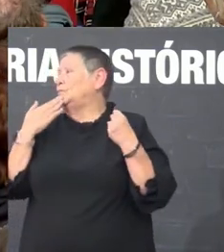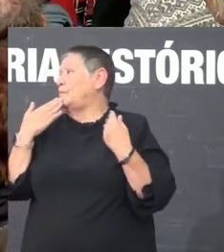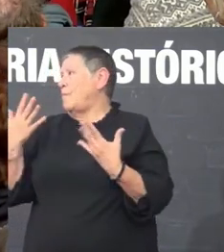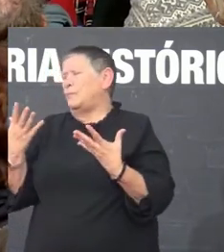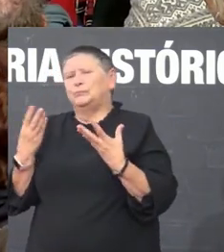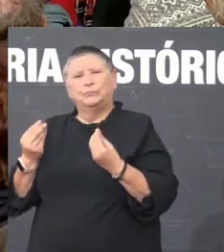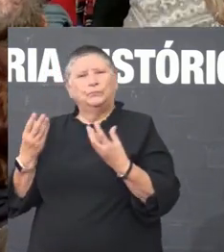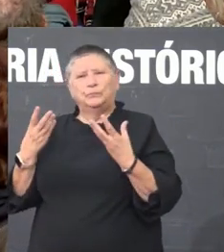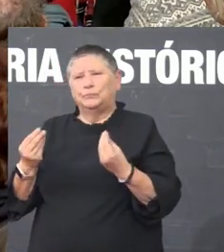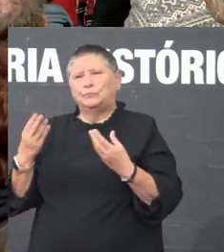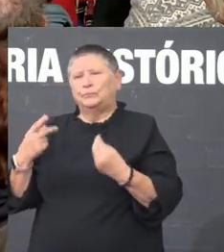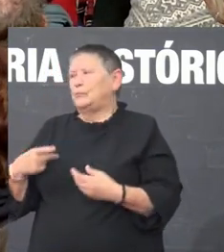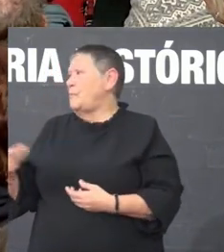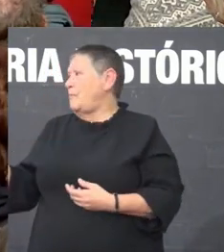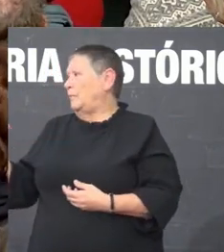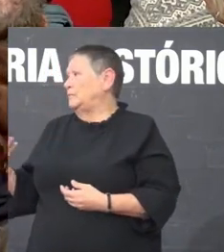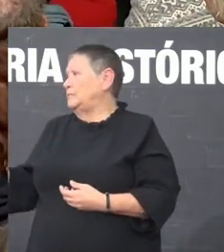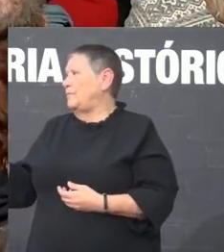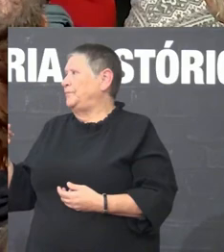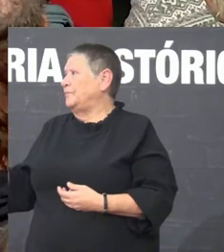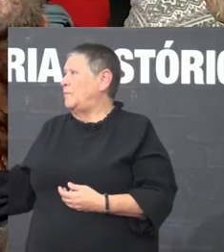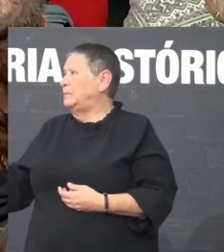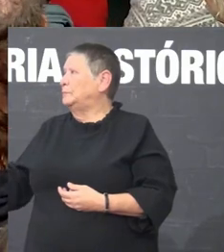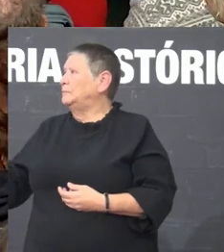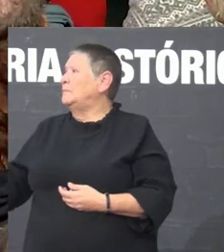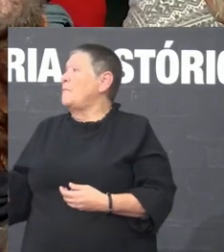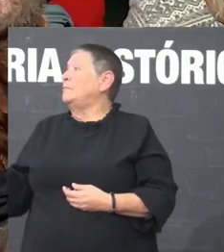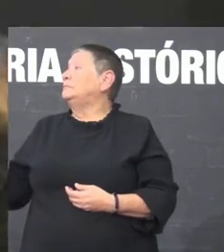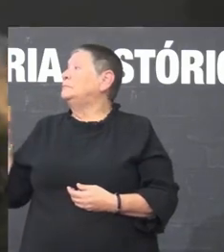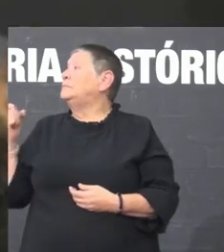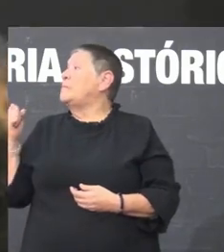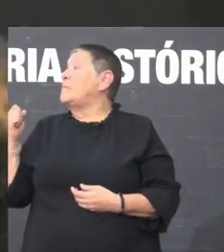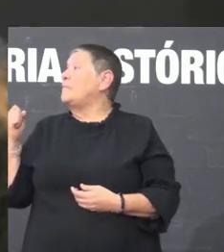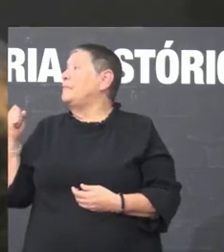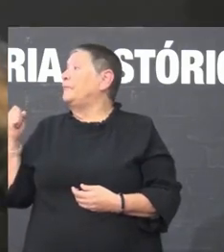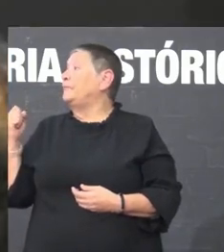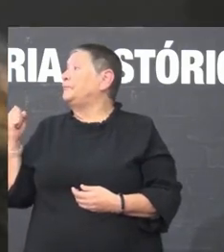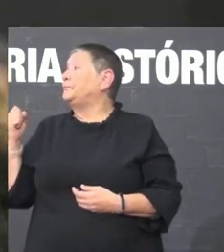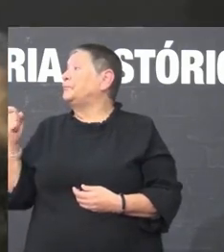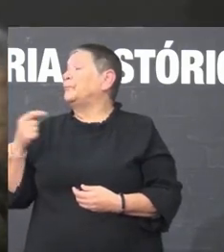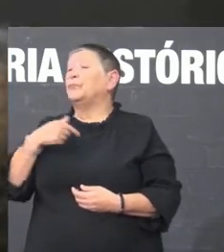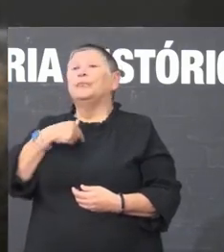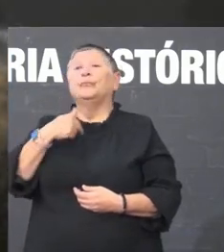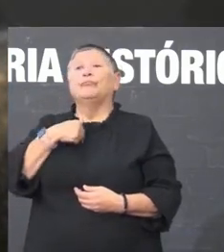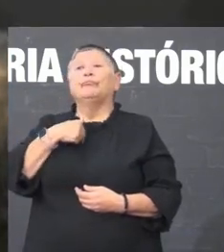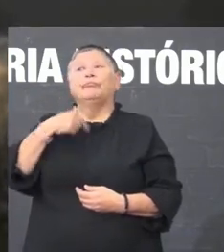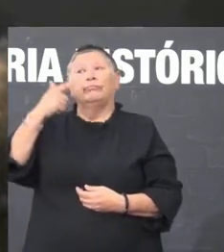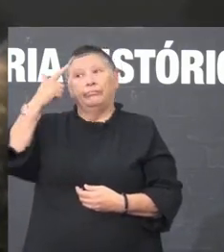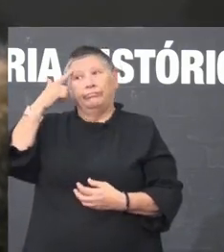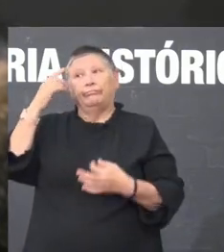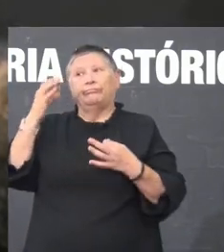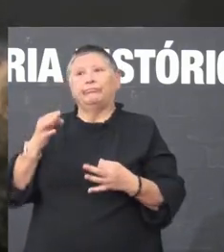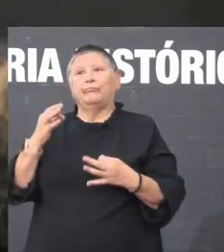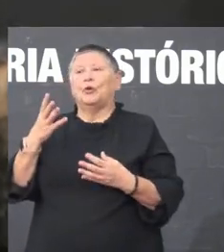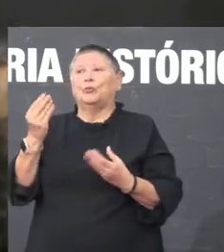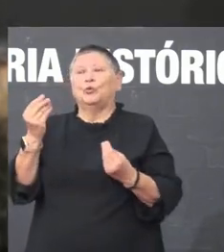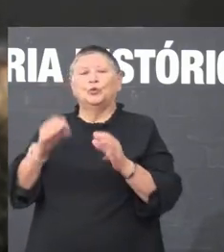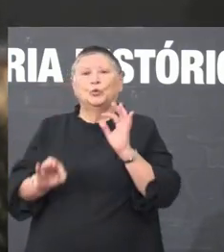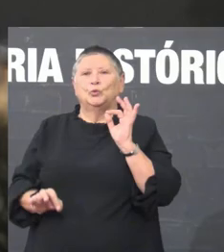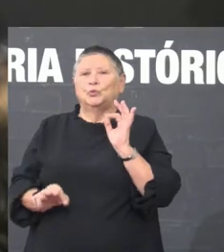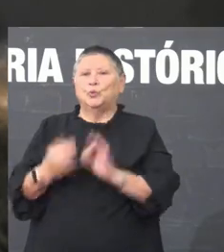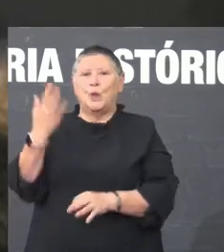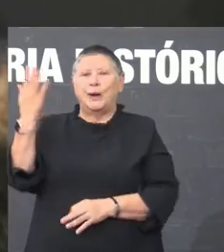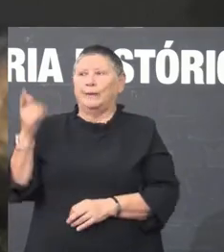moitísimo, bueno, pois a presenza tanto a Joan Tardá como a Olalla Rodil como a Aitor Esteban. Eu creo que tivemos moitísima sorte todas e todos de contar